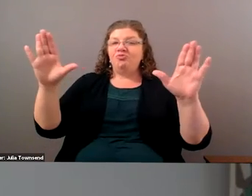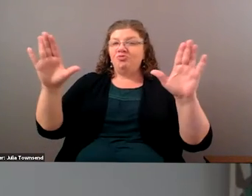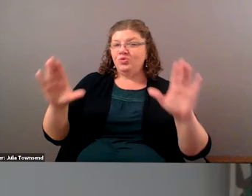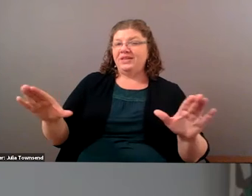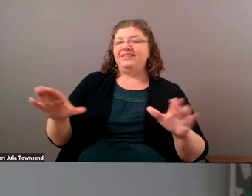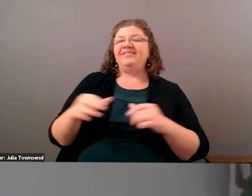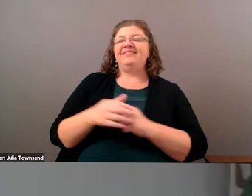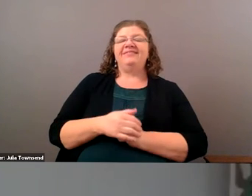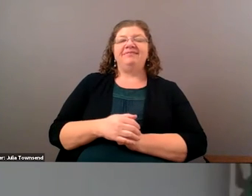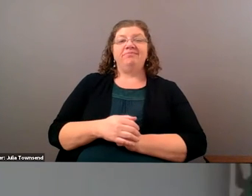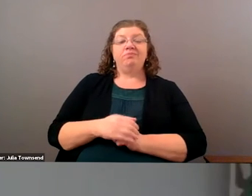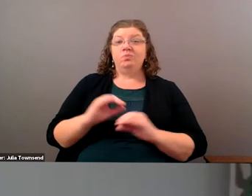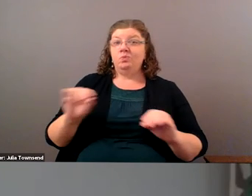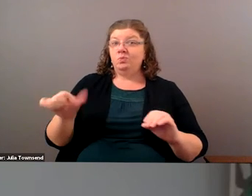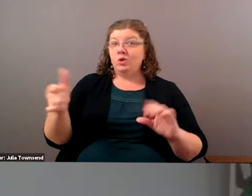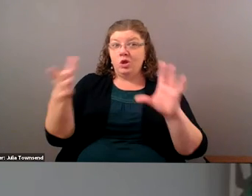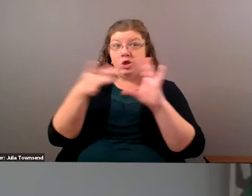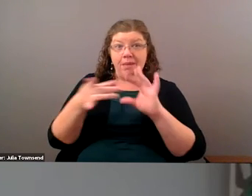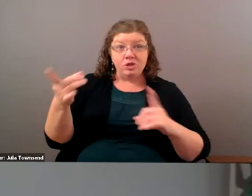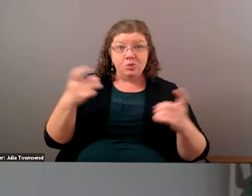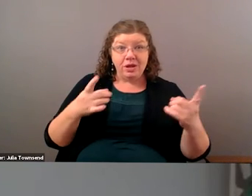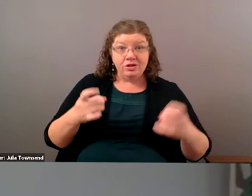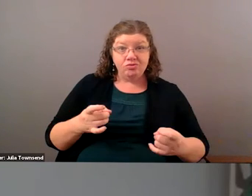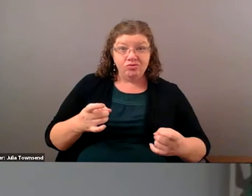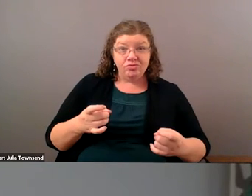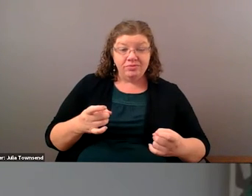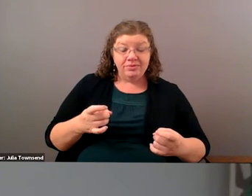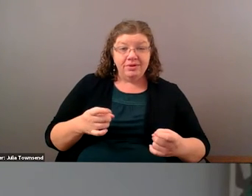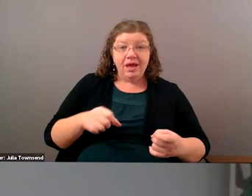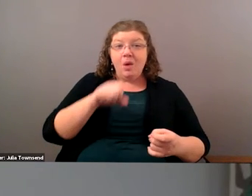Viendo que no hay más comentarios o preguntas, me encantaría